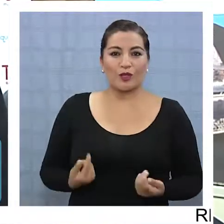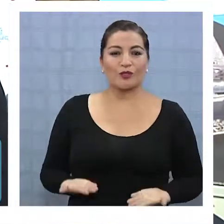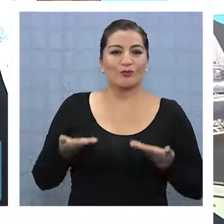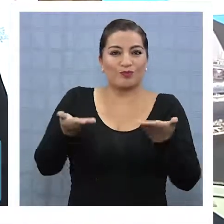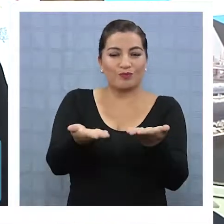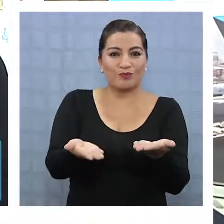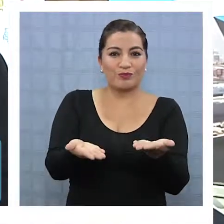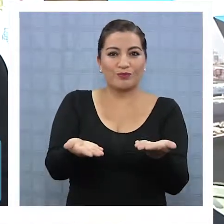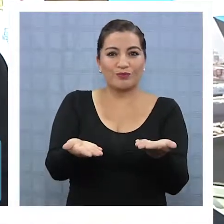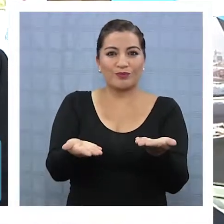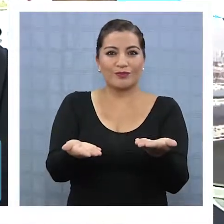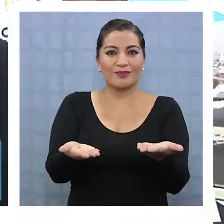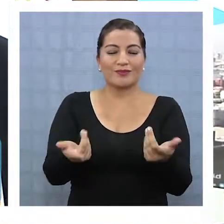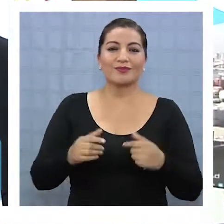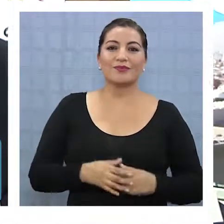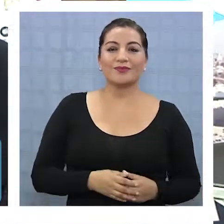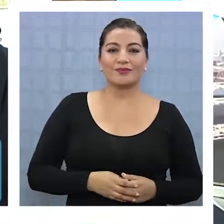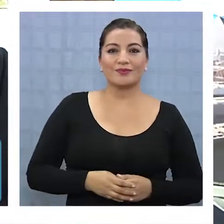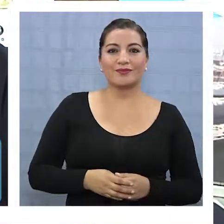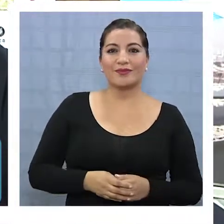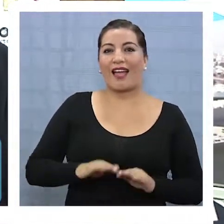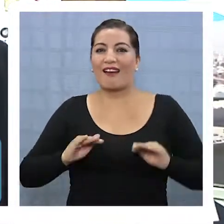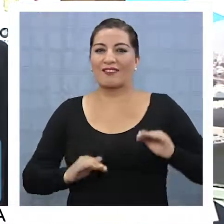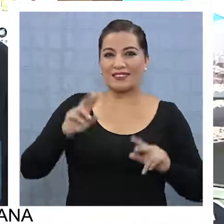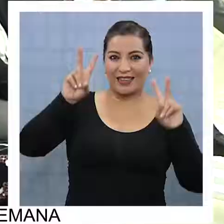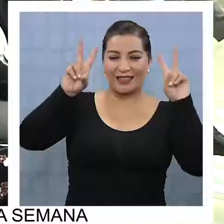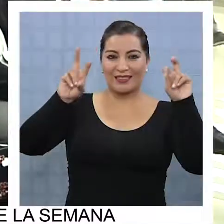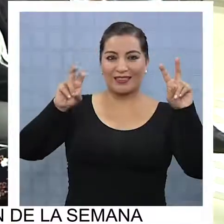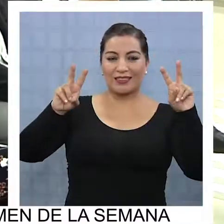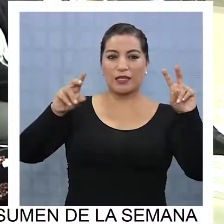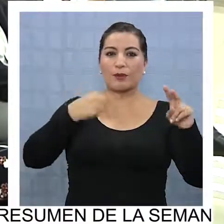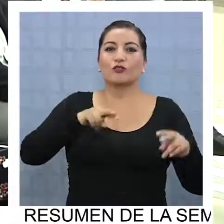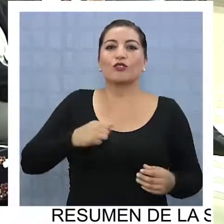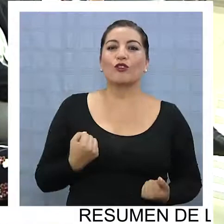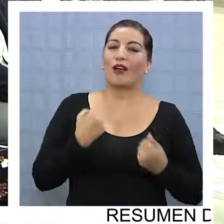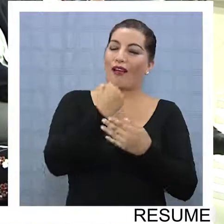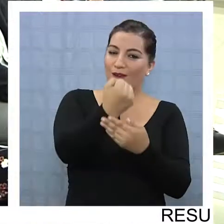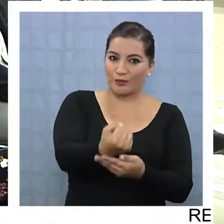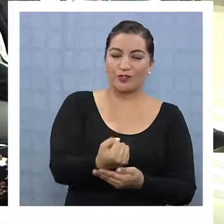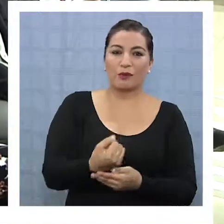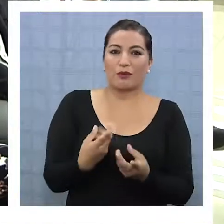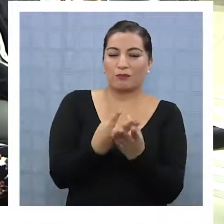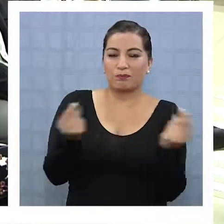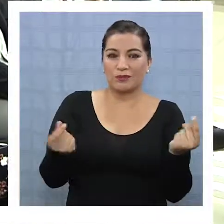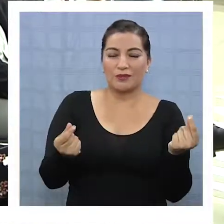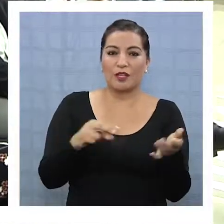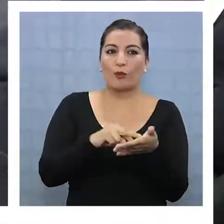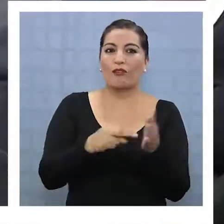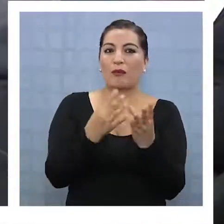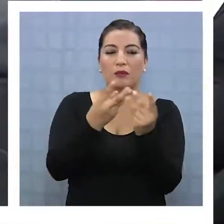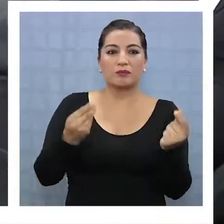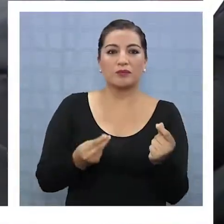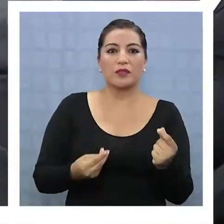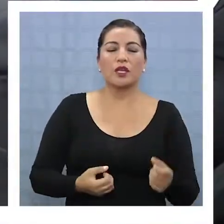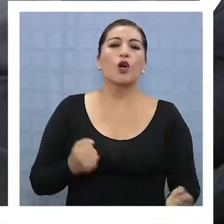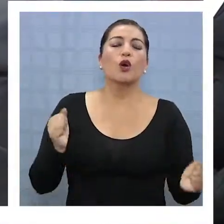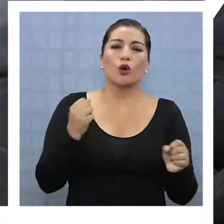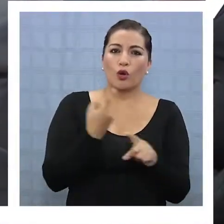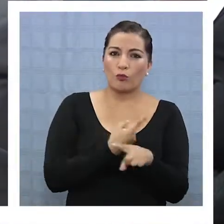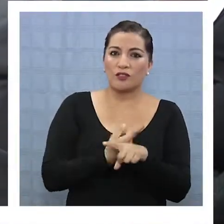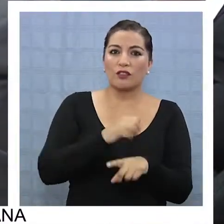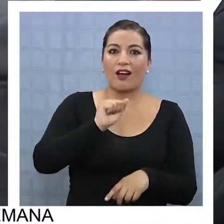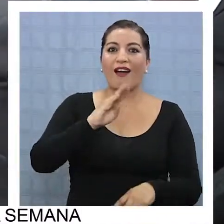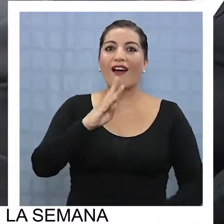entregar los dineros hubo algún tipo de digamos de temática que ayudamos a resolverla también, siempre conversando y con Abraham, y hoy día